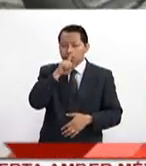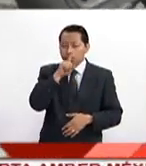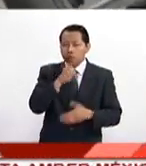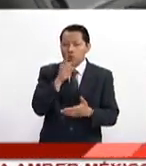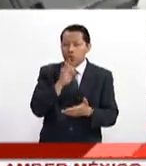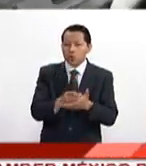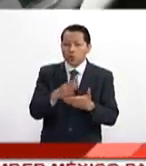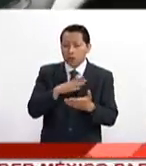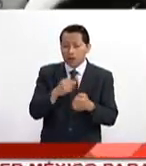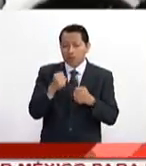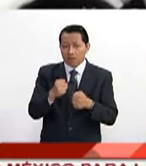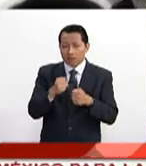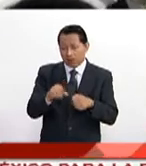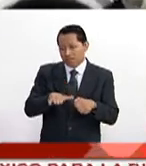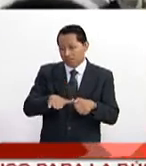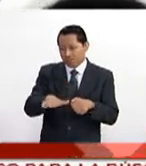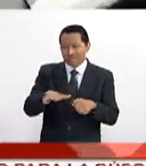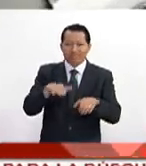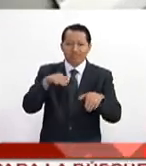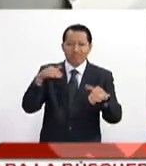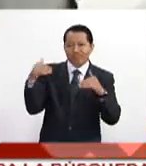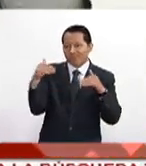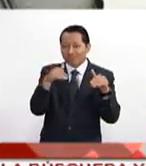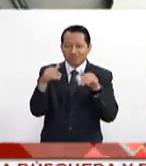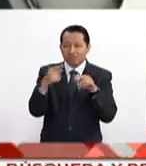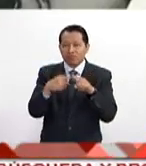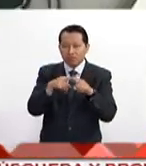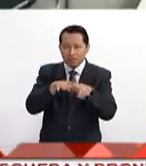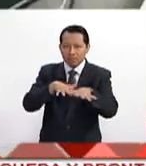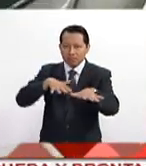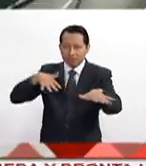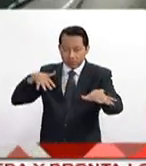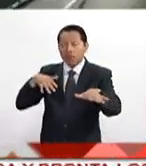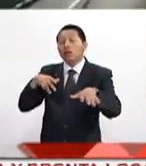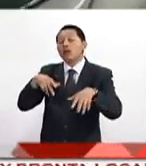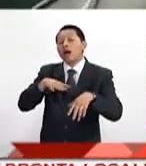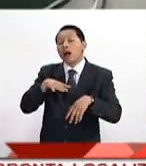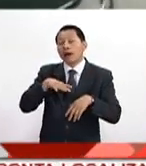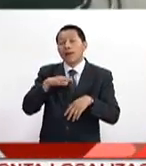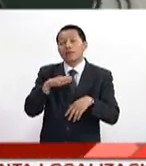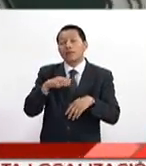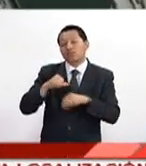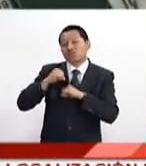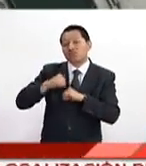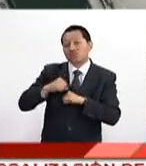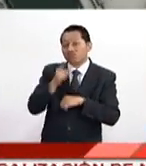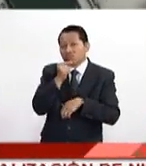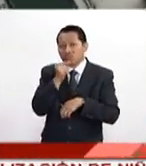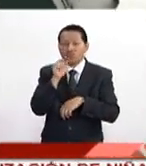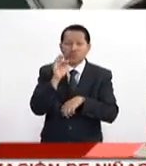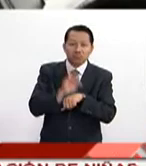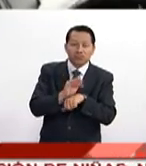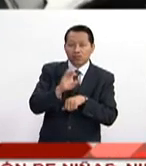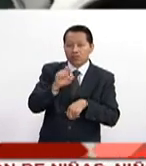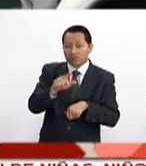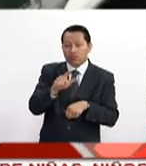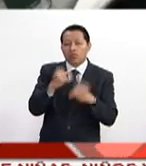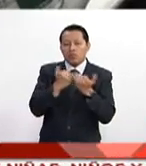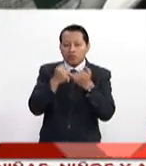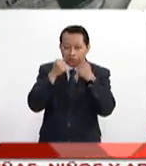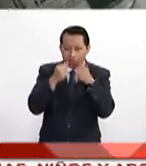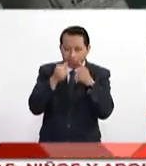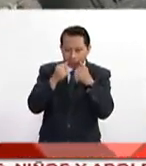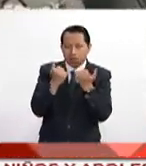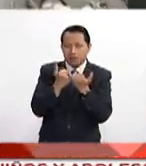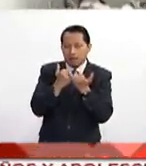hubo daños severos en la vialidad. Autoridades municipales y de Protección Civil atendieron el incidente y al conductor de